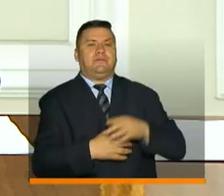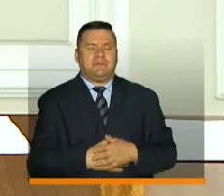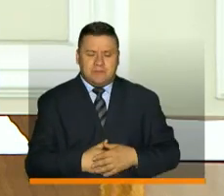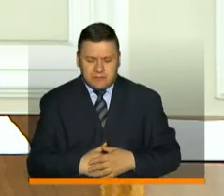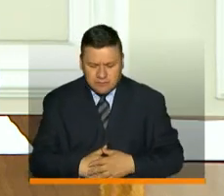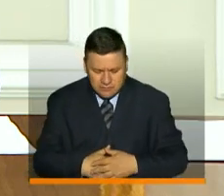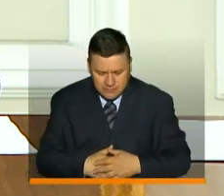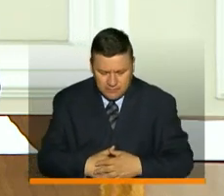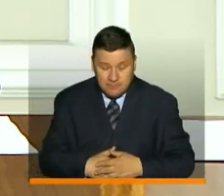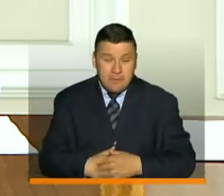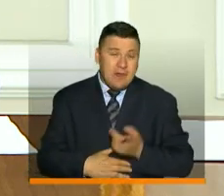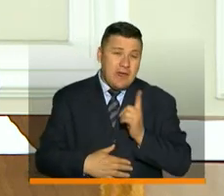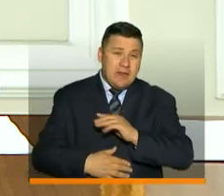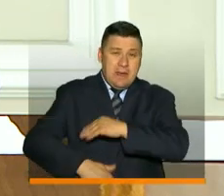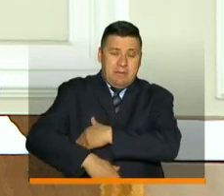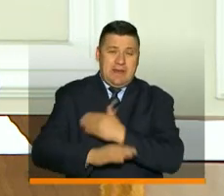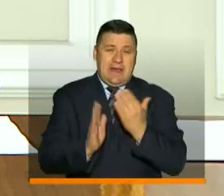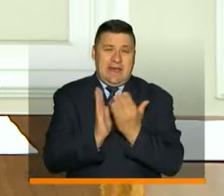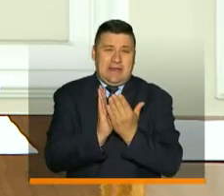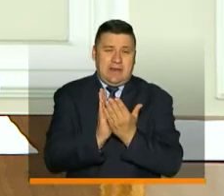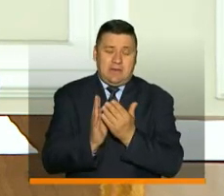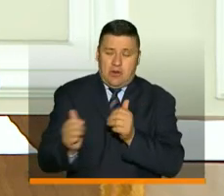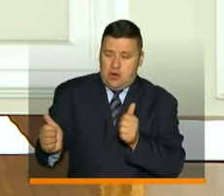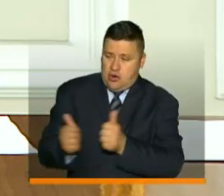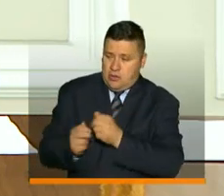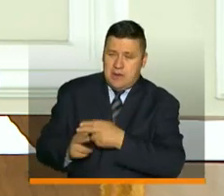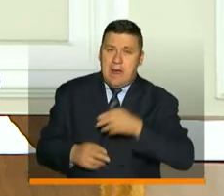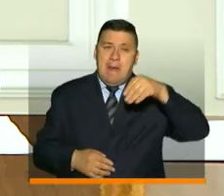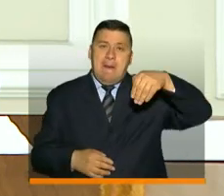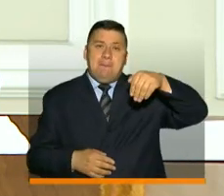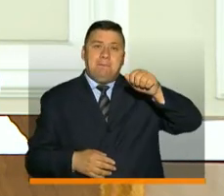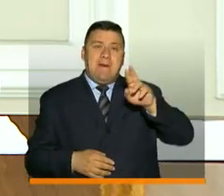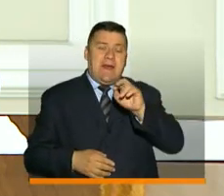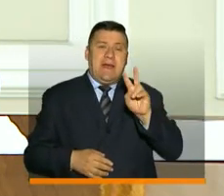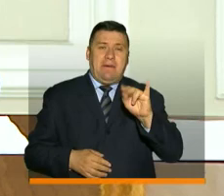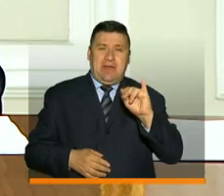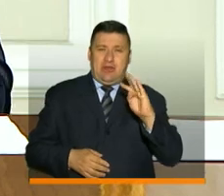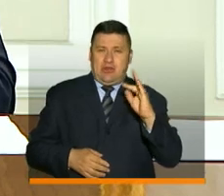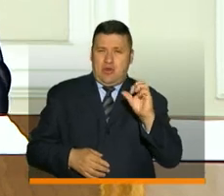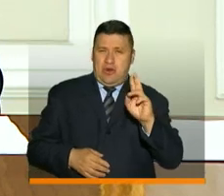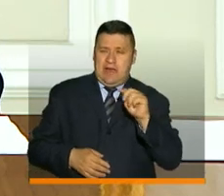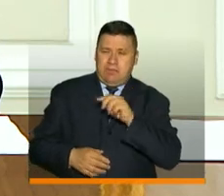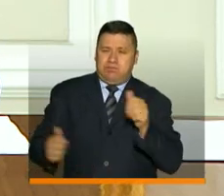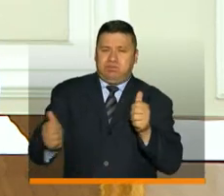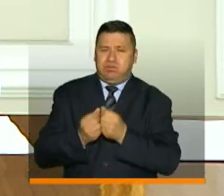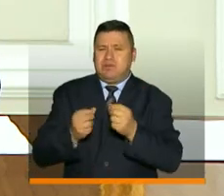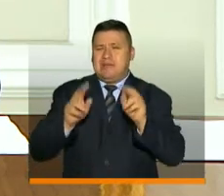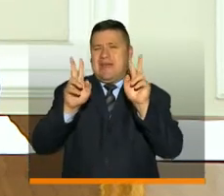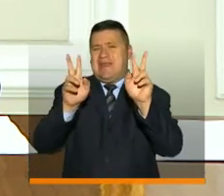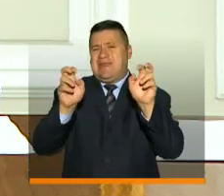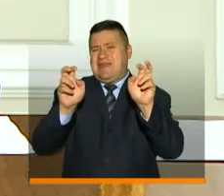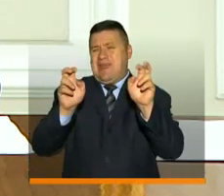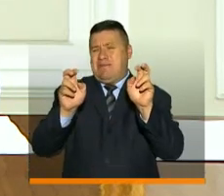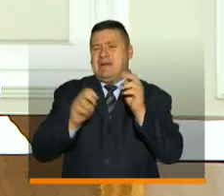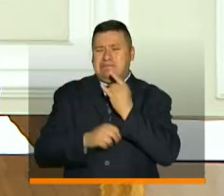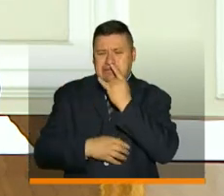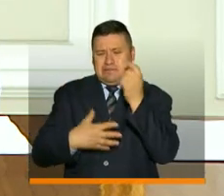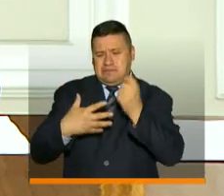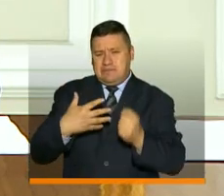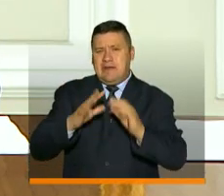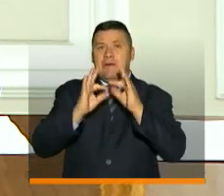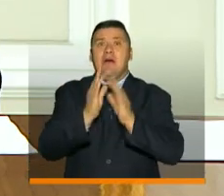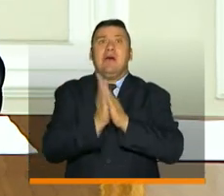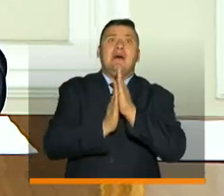Y también me acompaña hoy la ministra de Educación, María Victoria Angulo. Con la ministra María Victoria hay muchos temas que son de interés de las